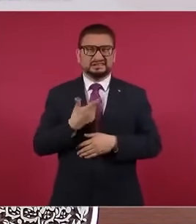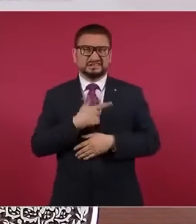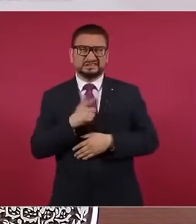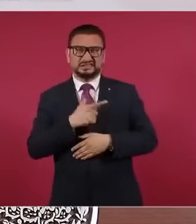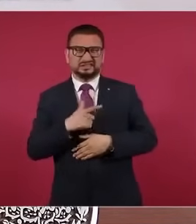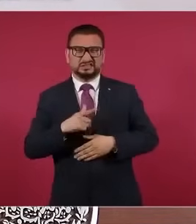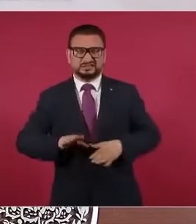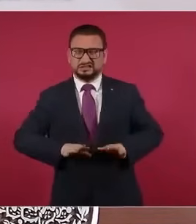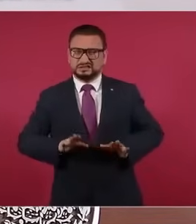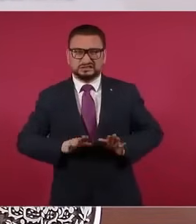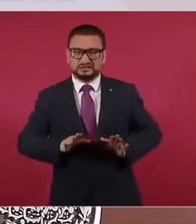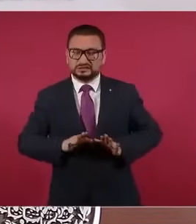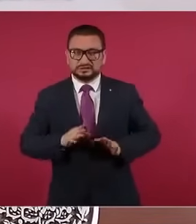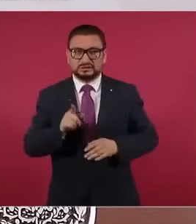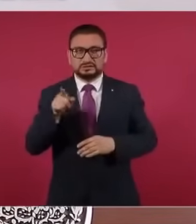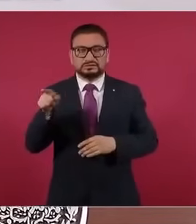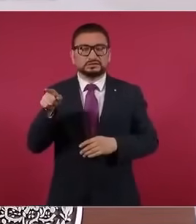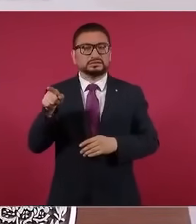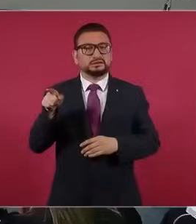no